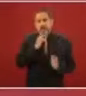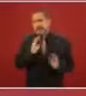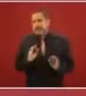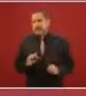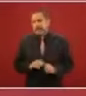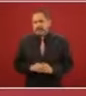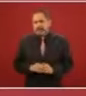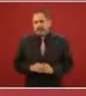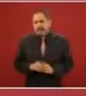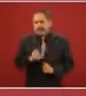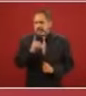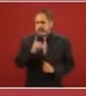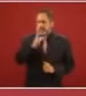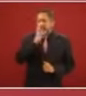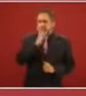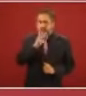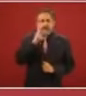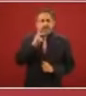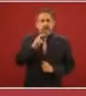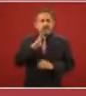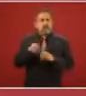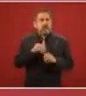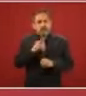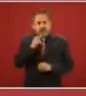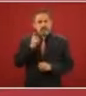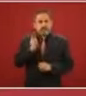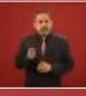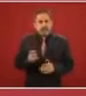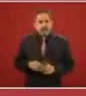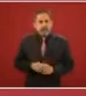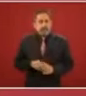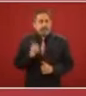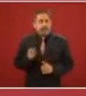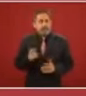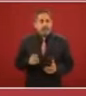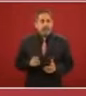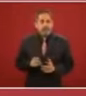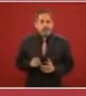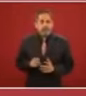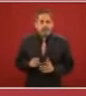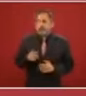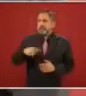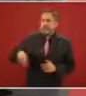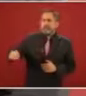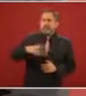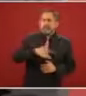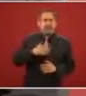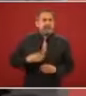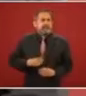Y lo mejor de todo es de que hay bienestar